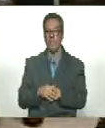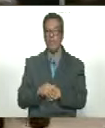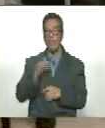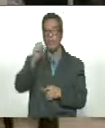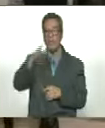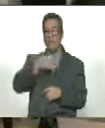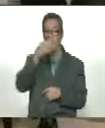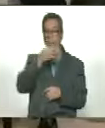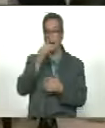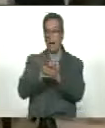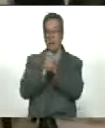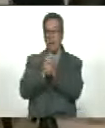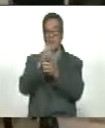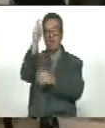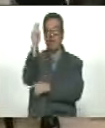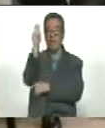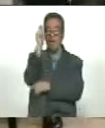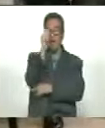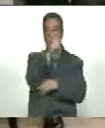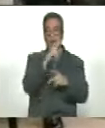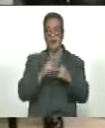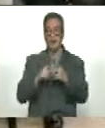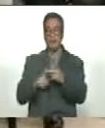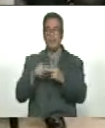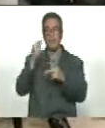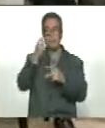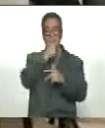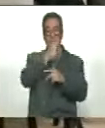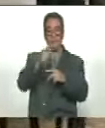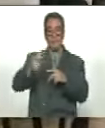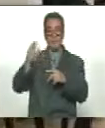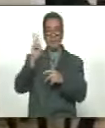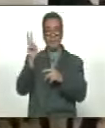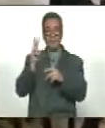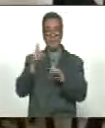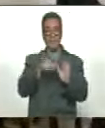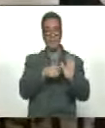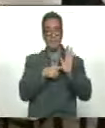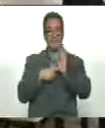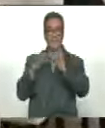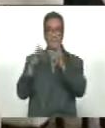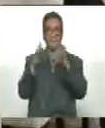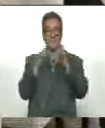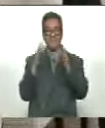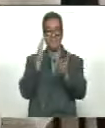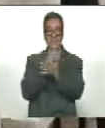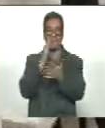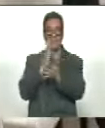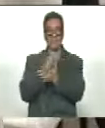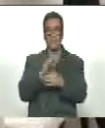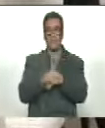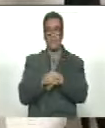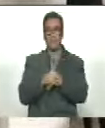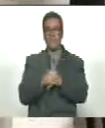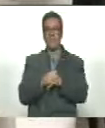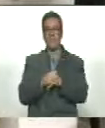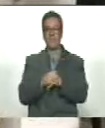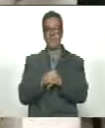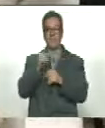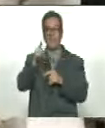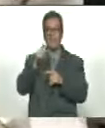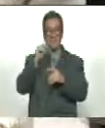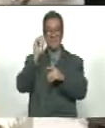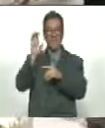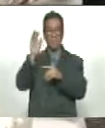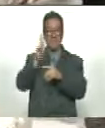Buenas tardes, colegas diputados y ese pueblo de Venezuela que nos ve y se conecta siempre. Parece